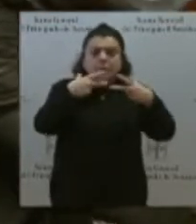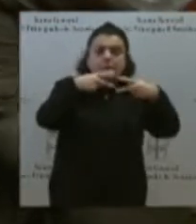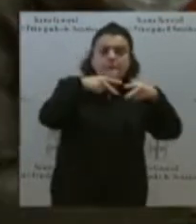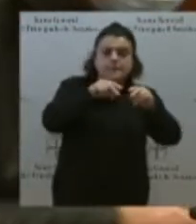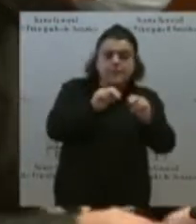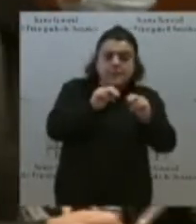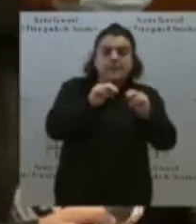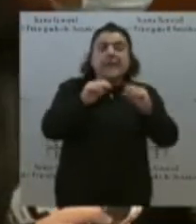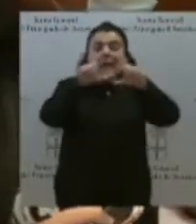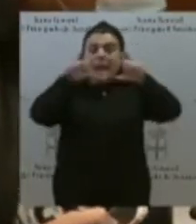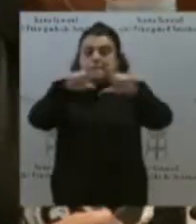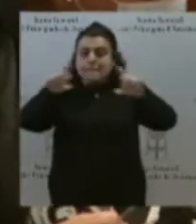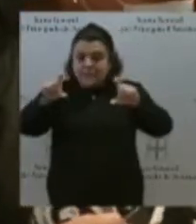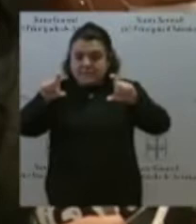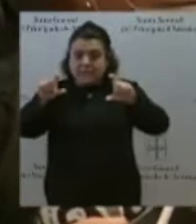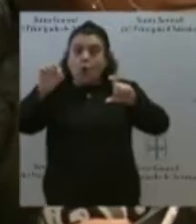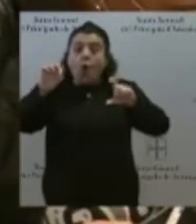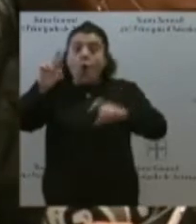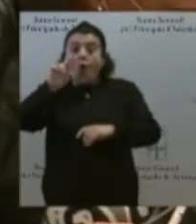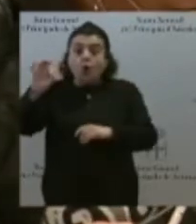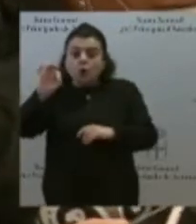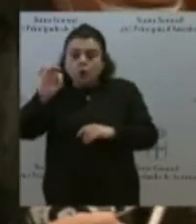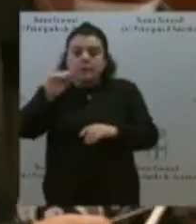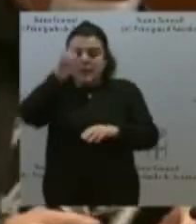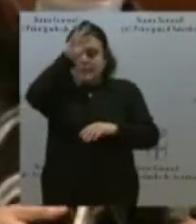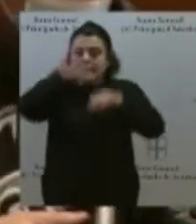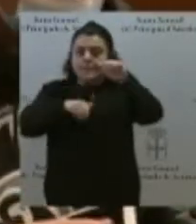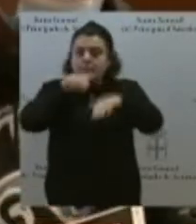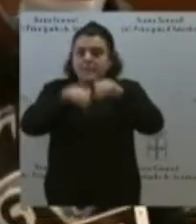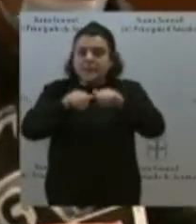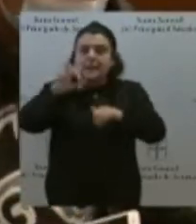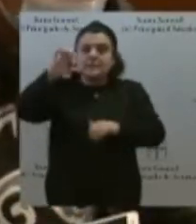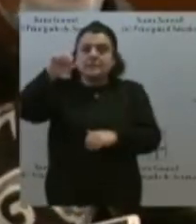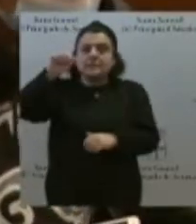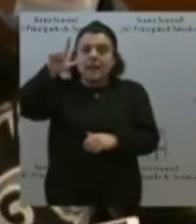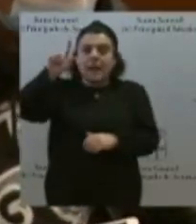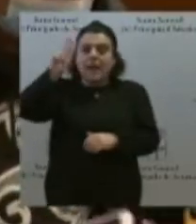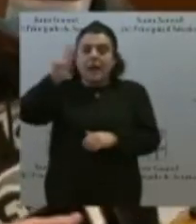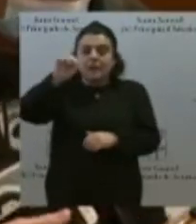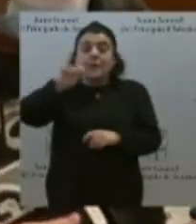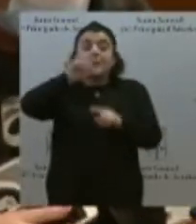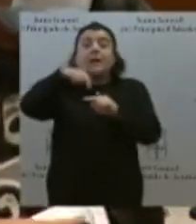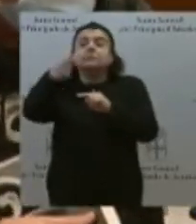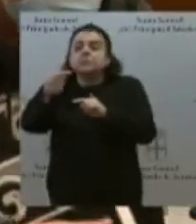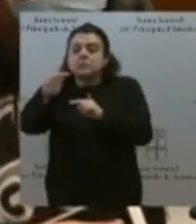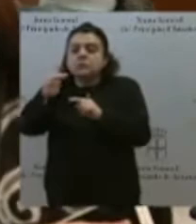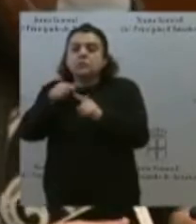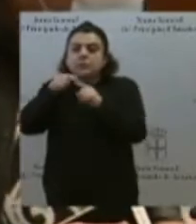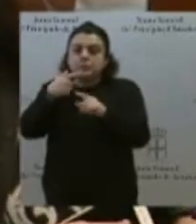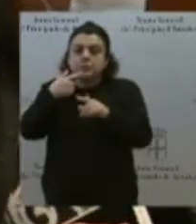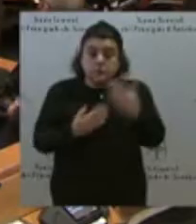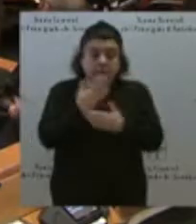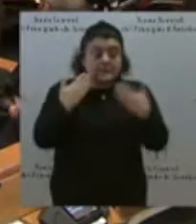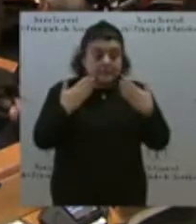de explotar la mina de Salave y garantizar así la actividad de ganadería sostenible y actividades agroecológicas que se realizan en la zona.